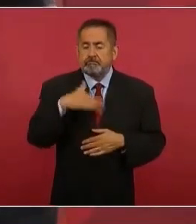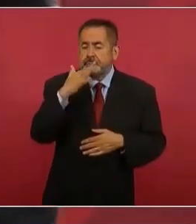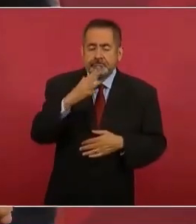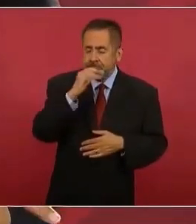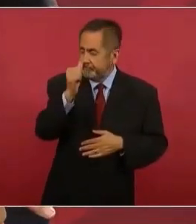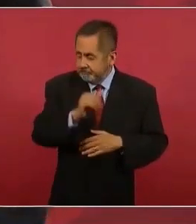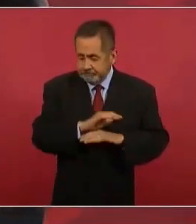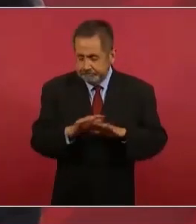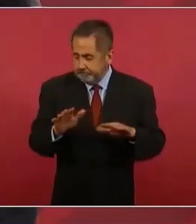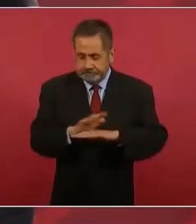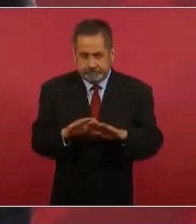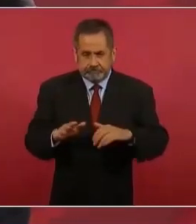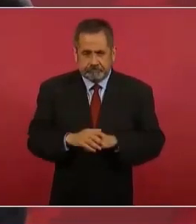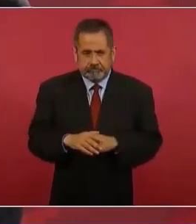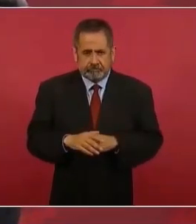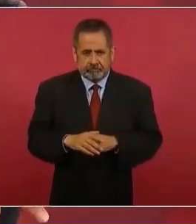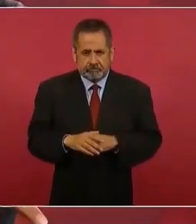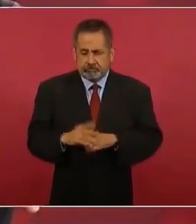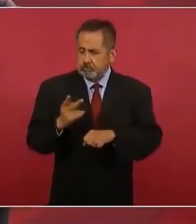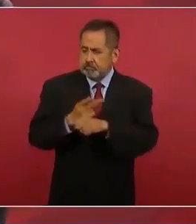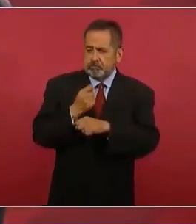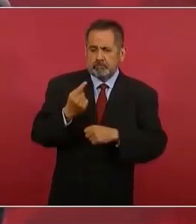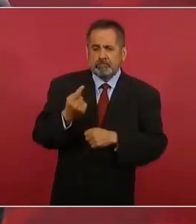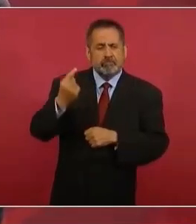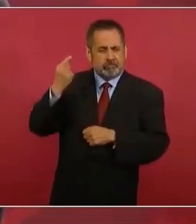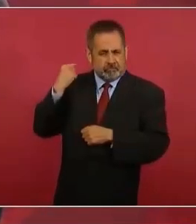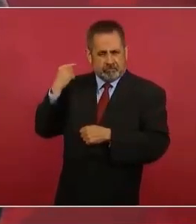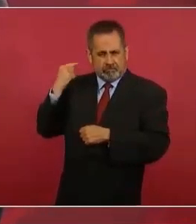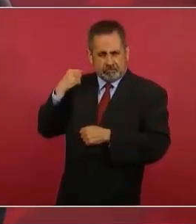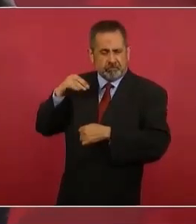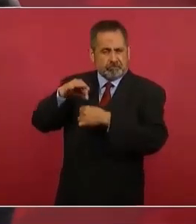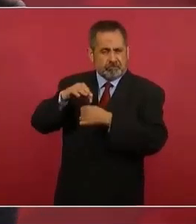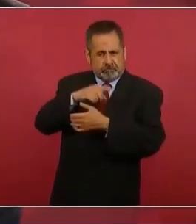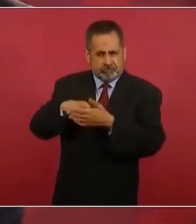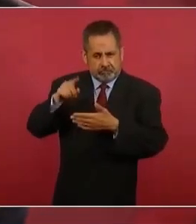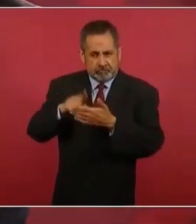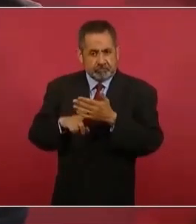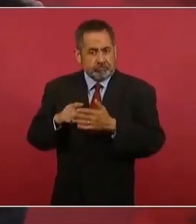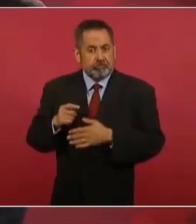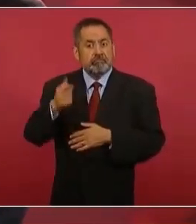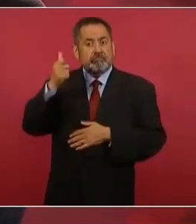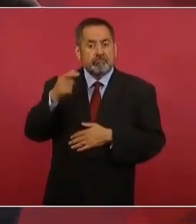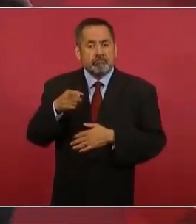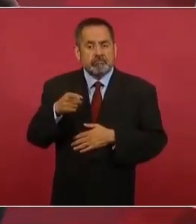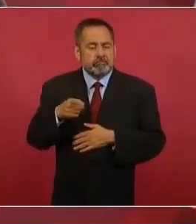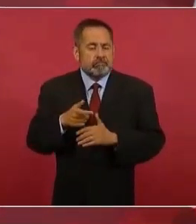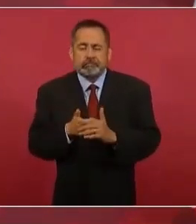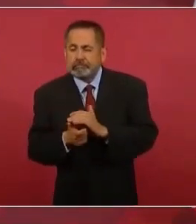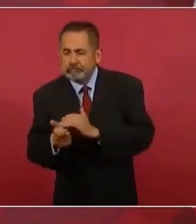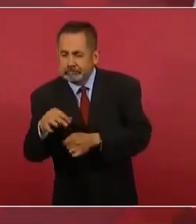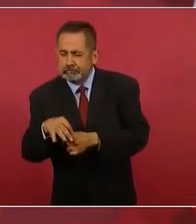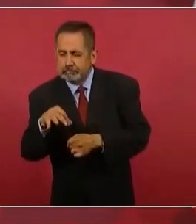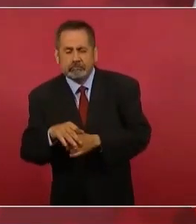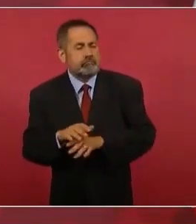como pasó en las otras elecciones, estas intermedias, de que por primera vez no se compró votos.